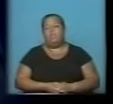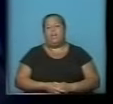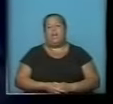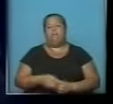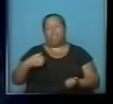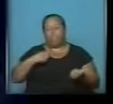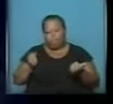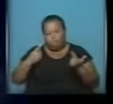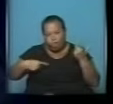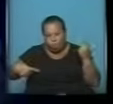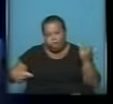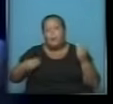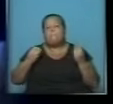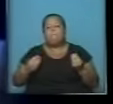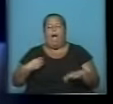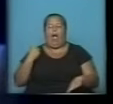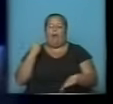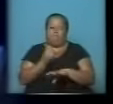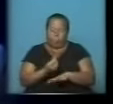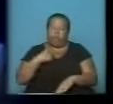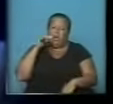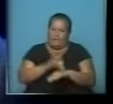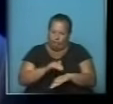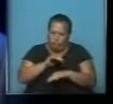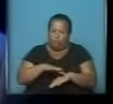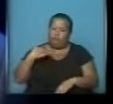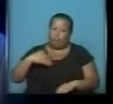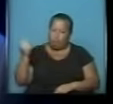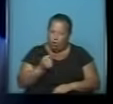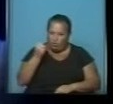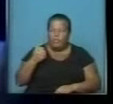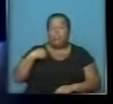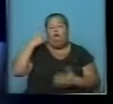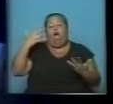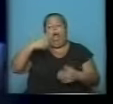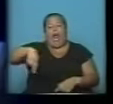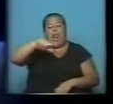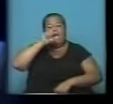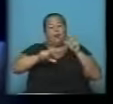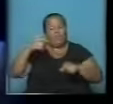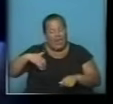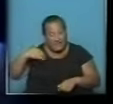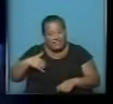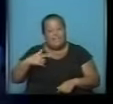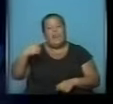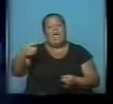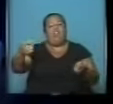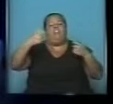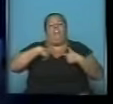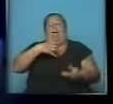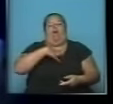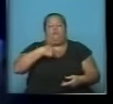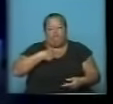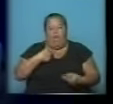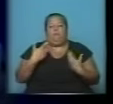que me han ocurrido para asumir esta enorme responsabilidad que espero que el pueblo argentino me confíe